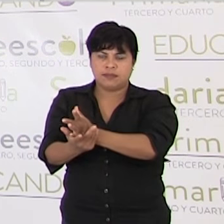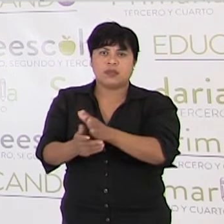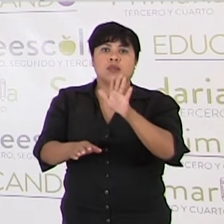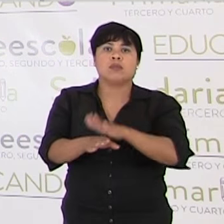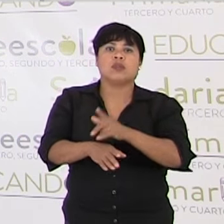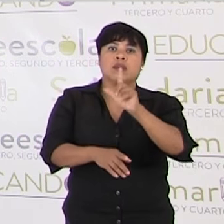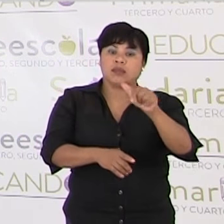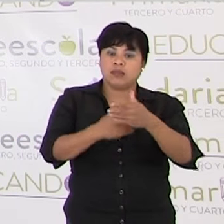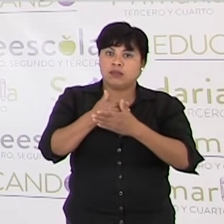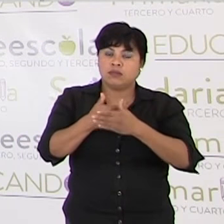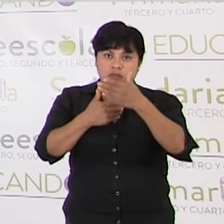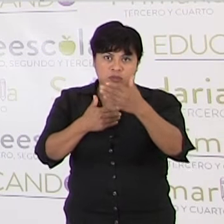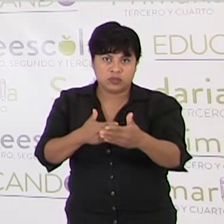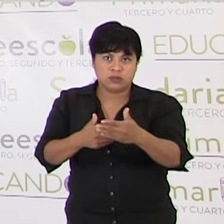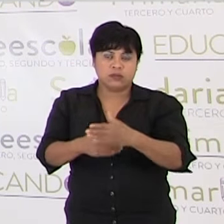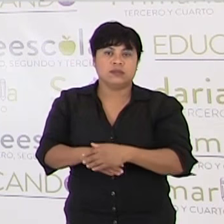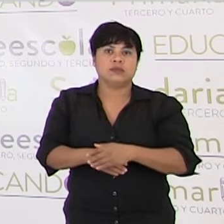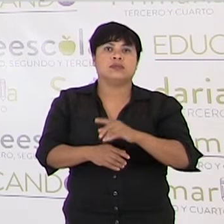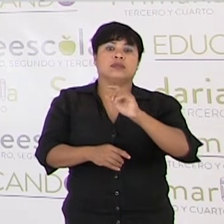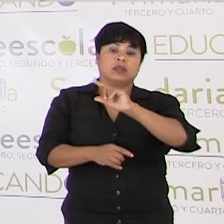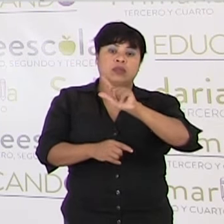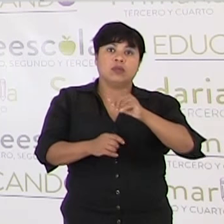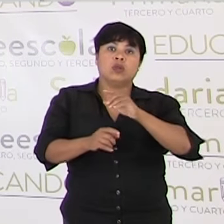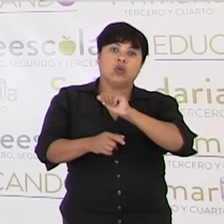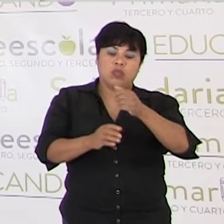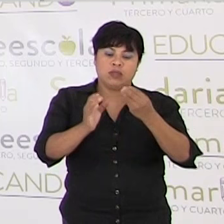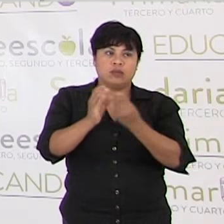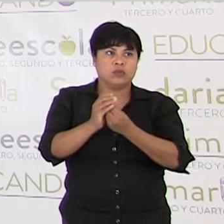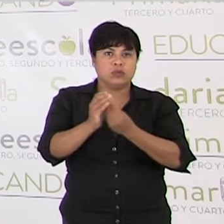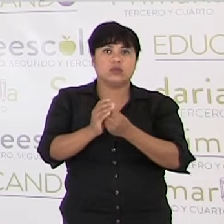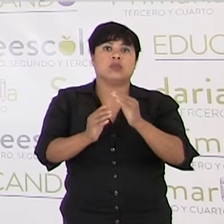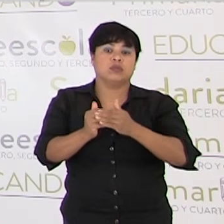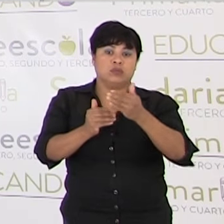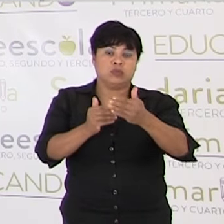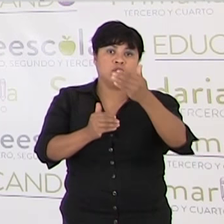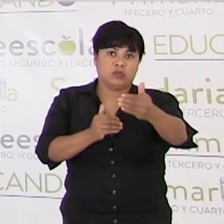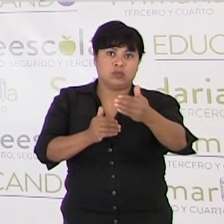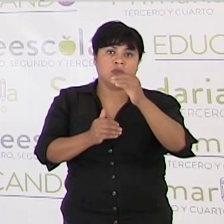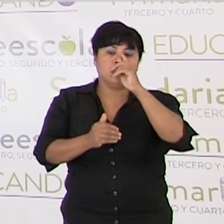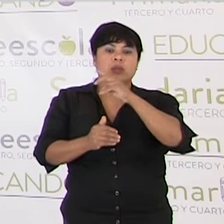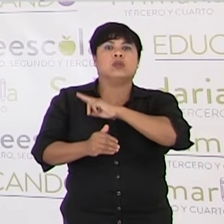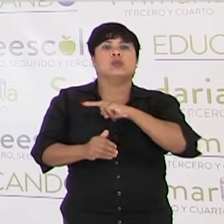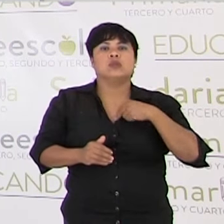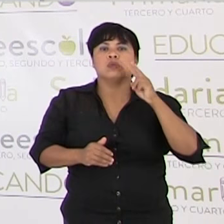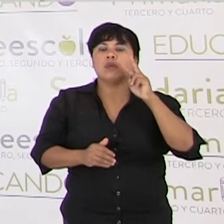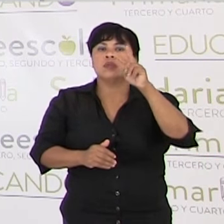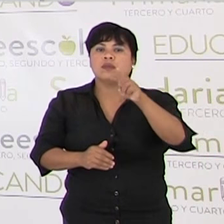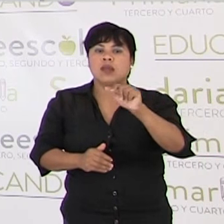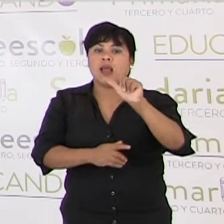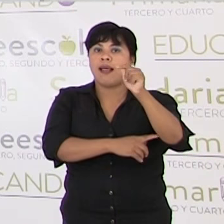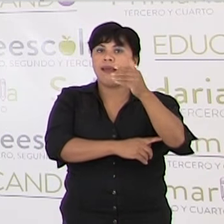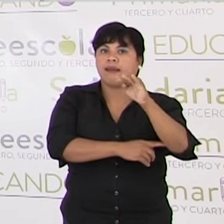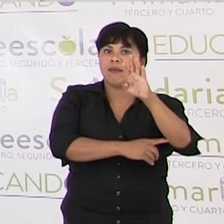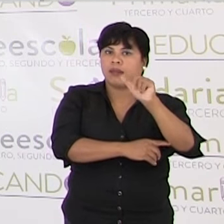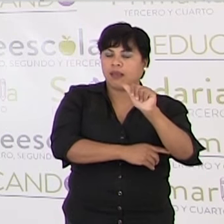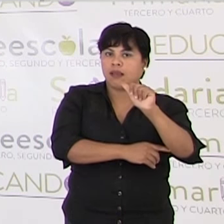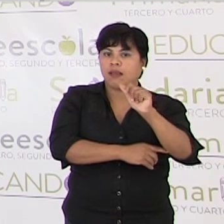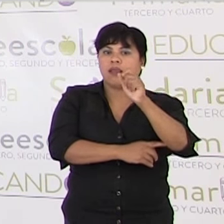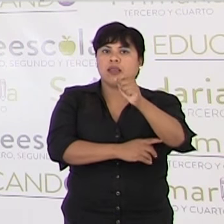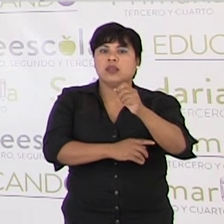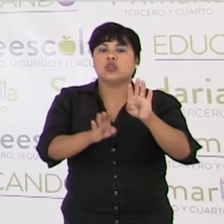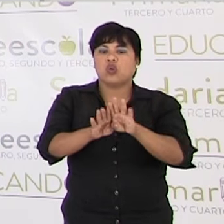porque posteriormente, ¿sí?, en las siguientes sesiones, en las siguientes clases, vamos a ver álgebra, vamos a